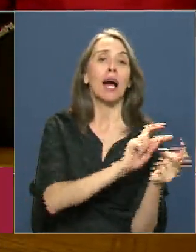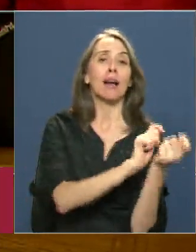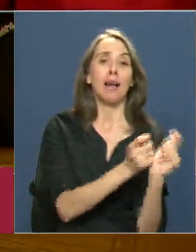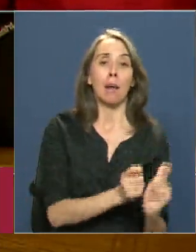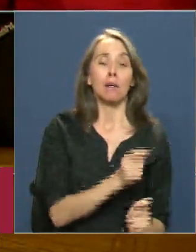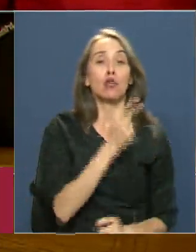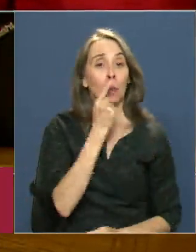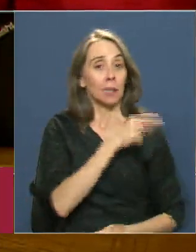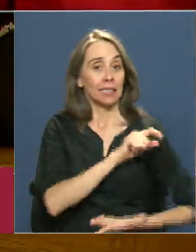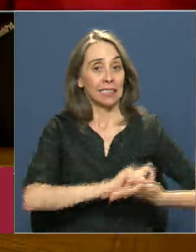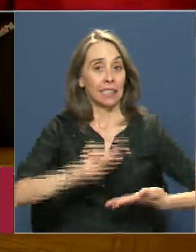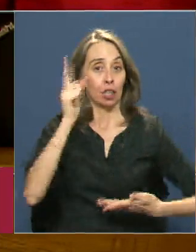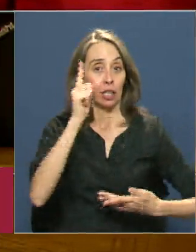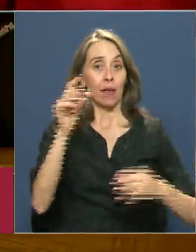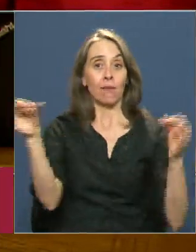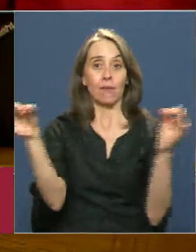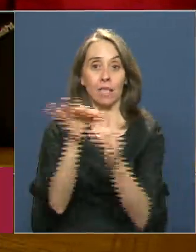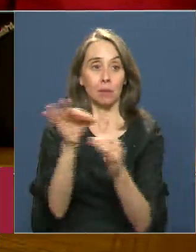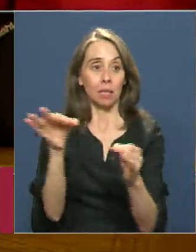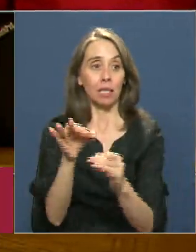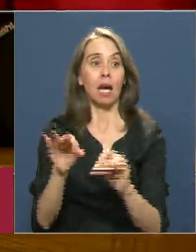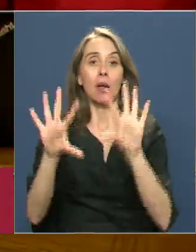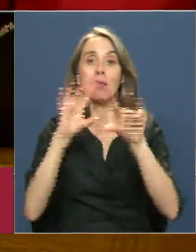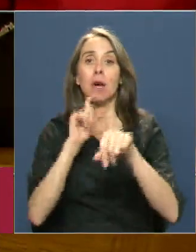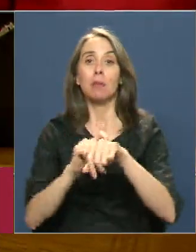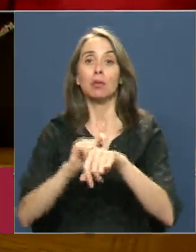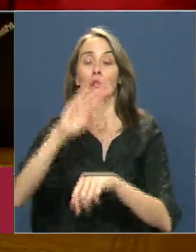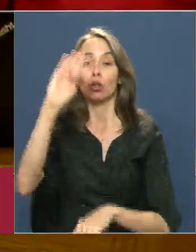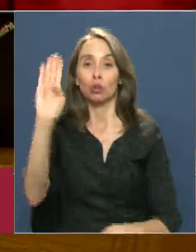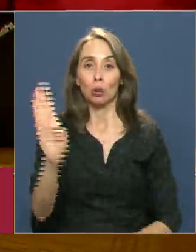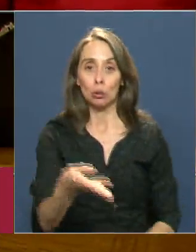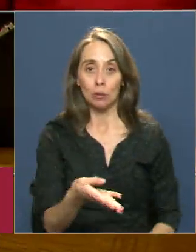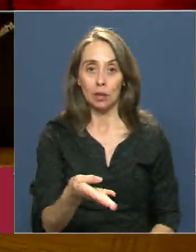general explique. Vamos a suspender por 10 minutos.